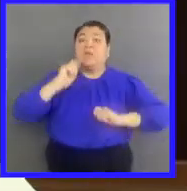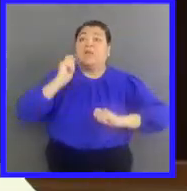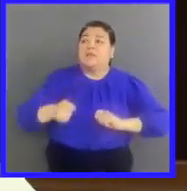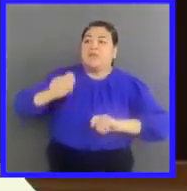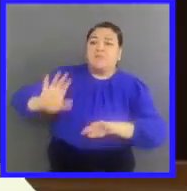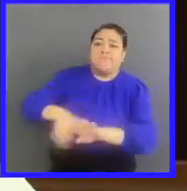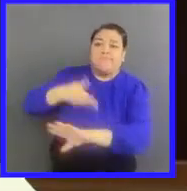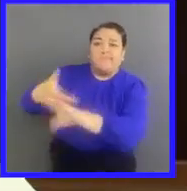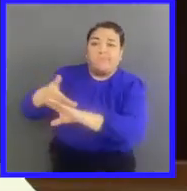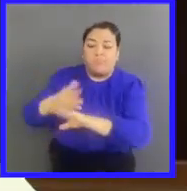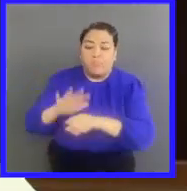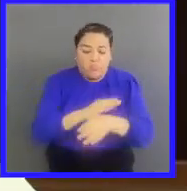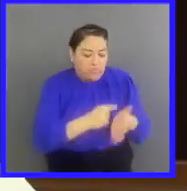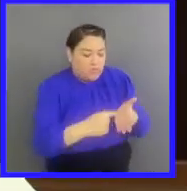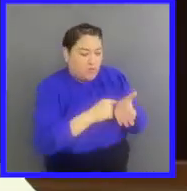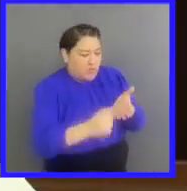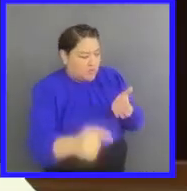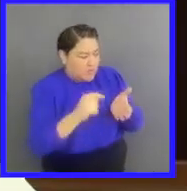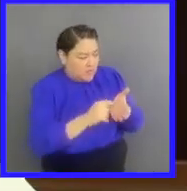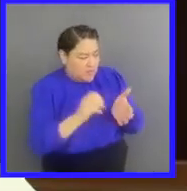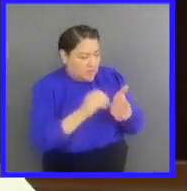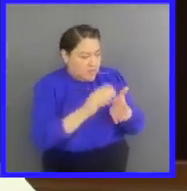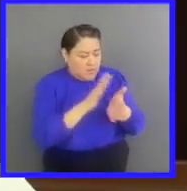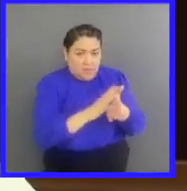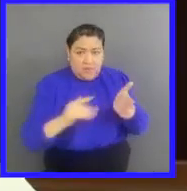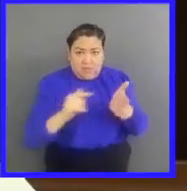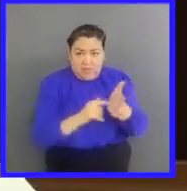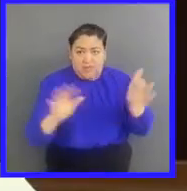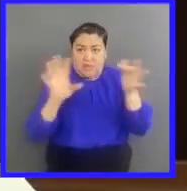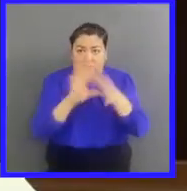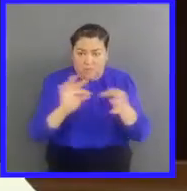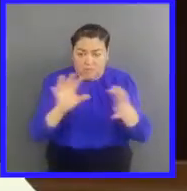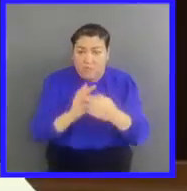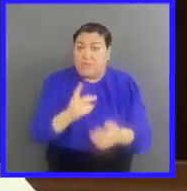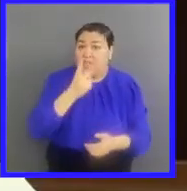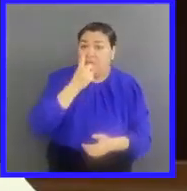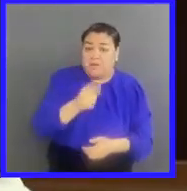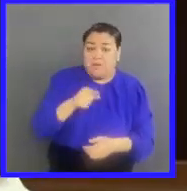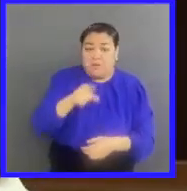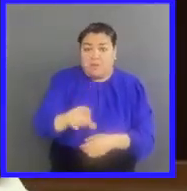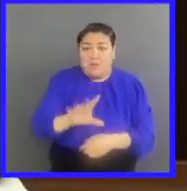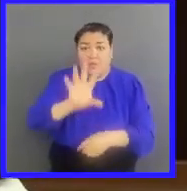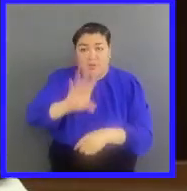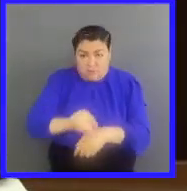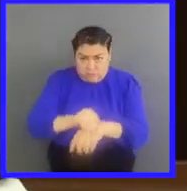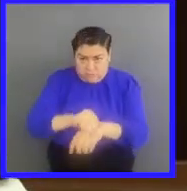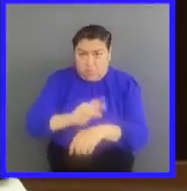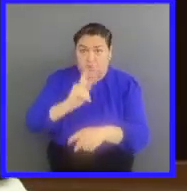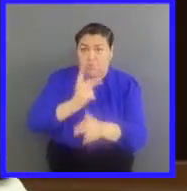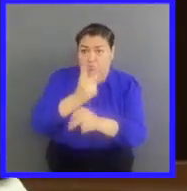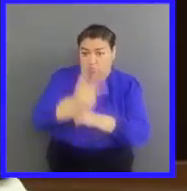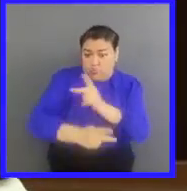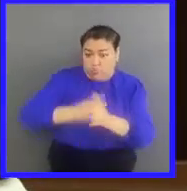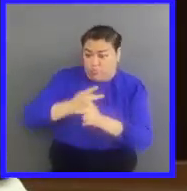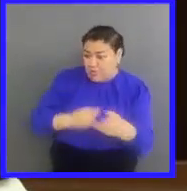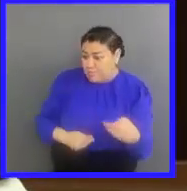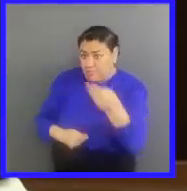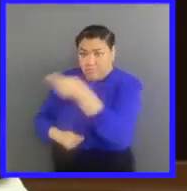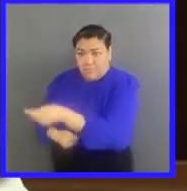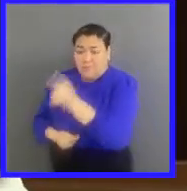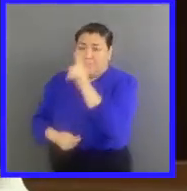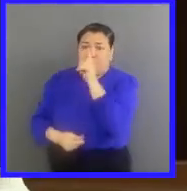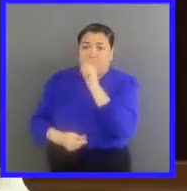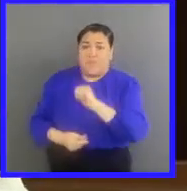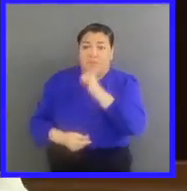y aplicación por la autoridad que determinó negar la expedición del pasaporte a la solicitante por no retirarse